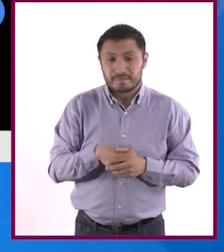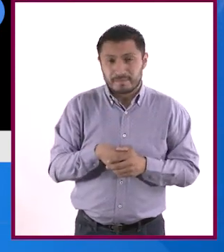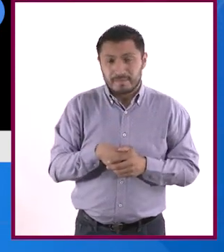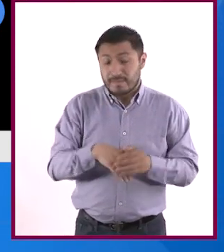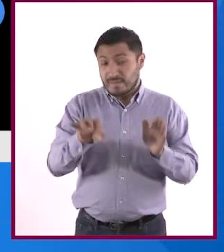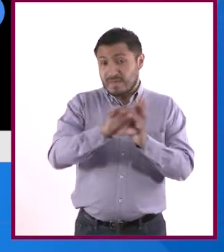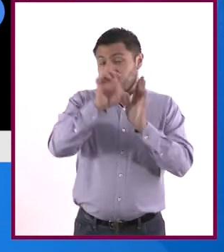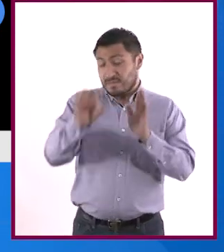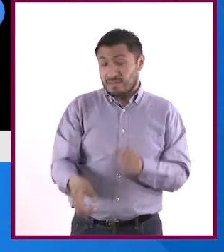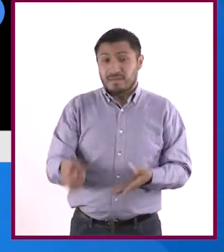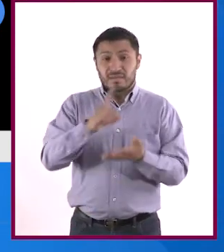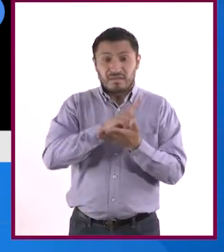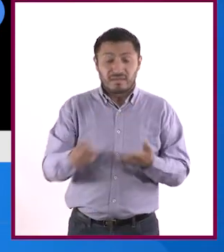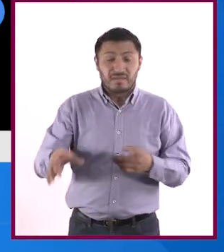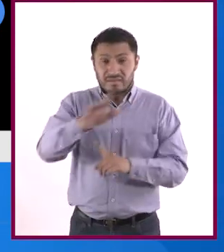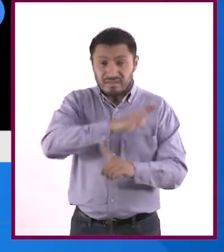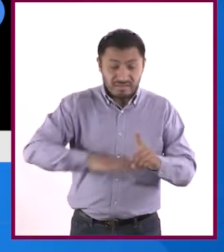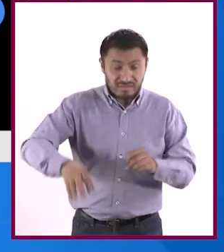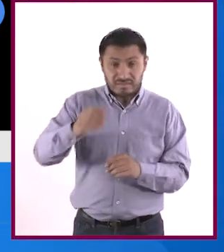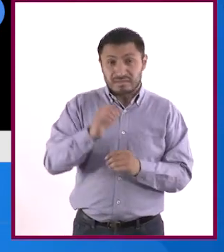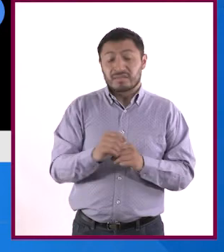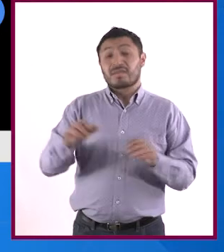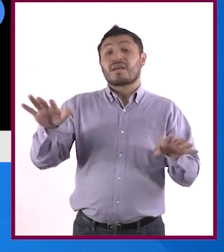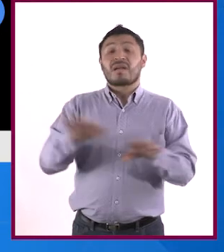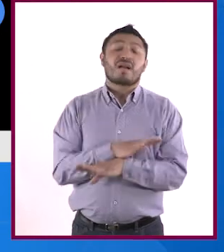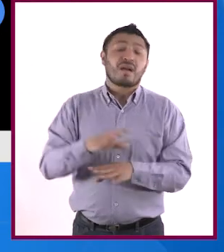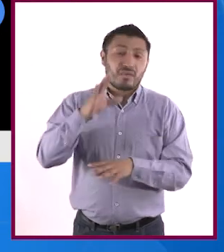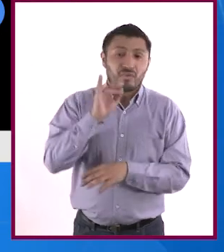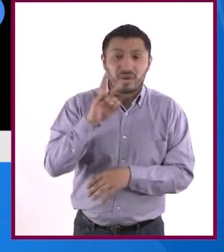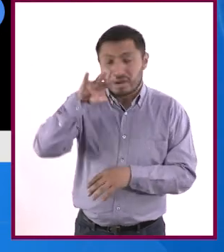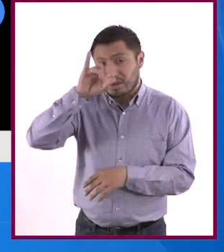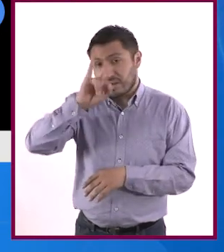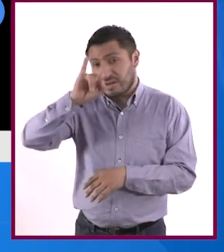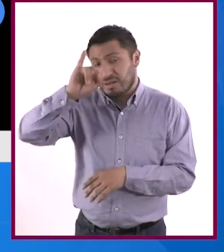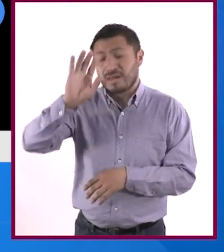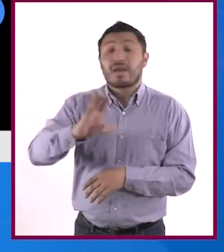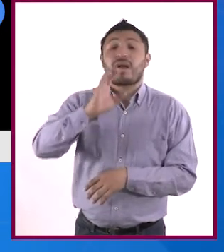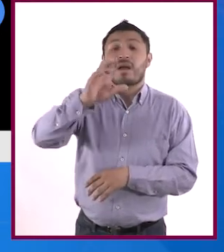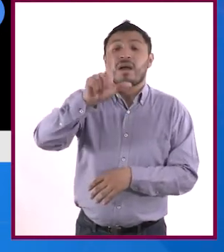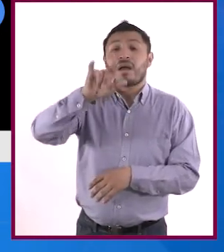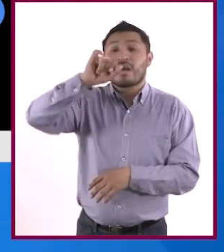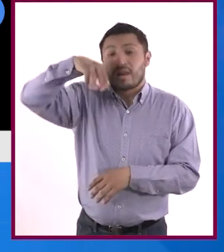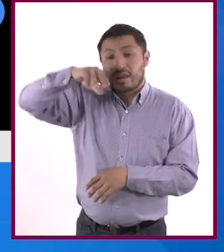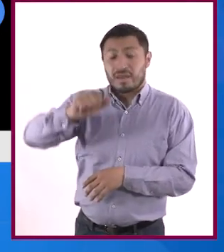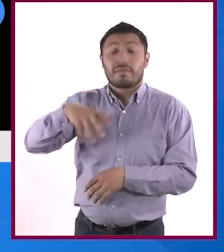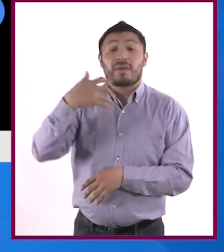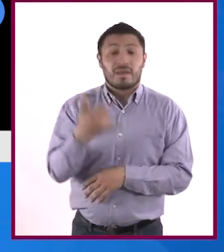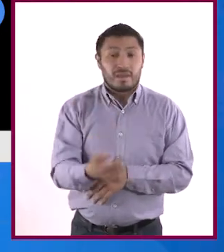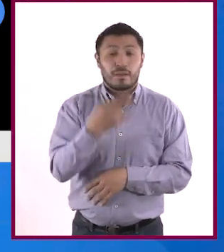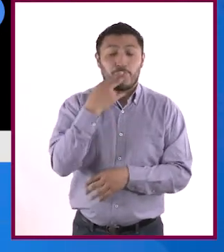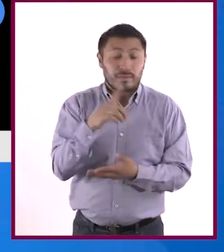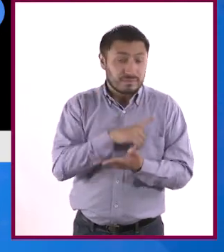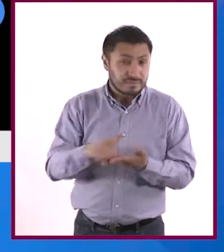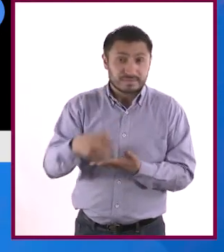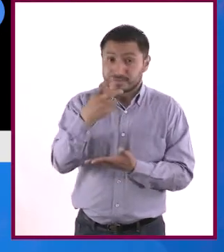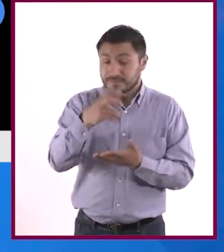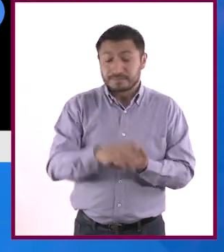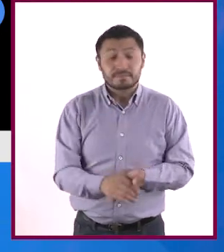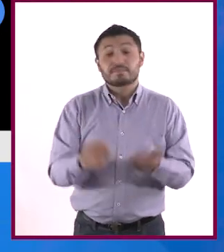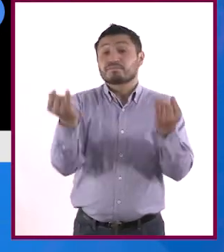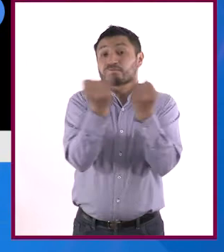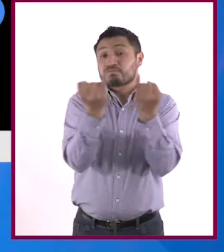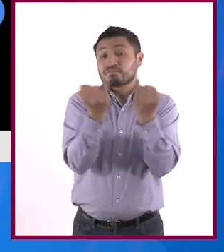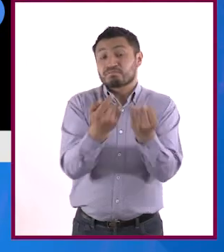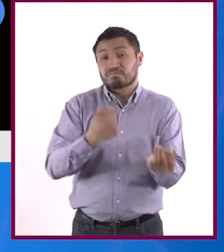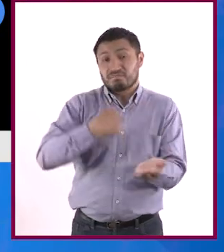¿no? Por ejemplo, de los derechos ambientales, del cambio climático, y que pues han ejercido estos derechos, ¿no? Y también